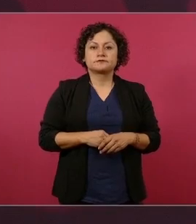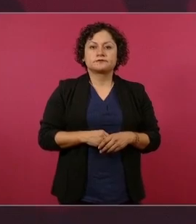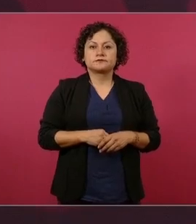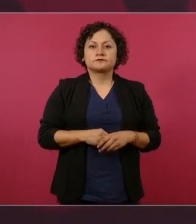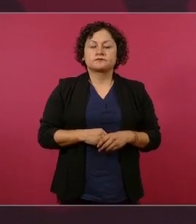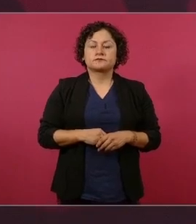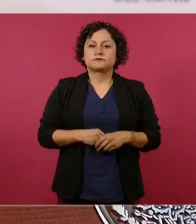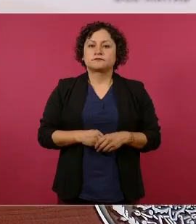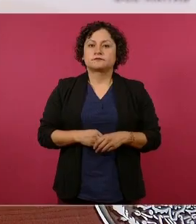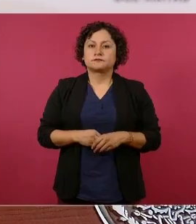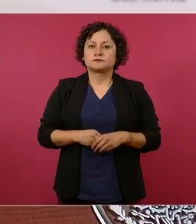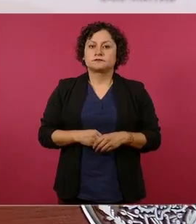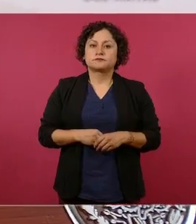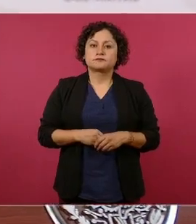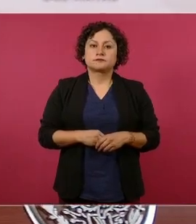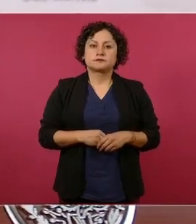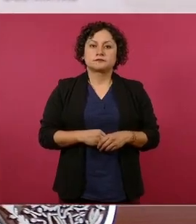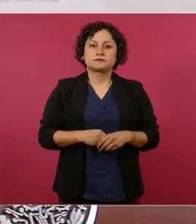ya